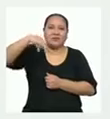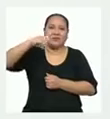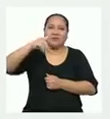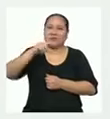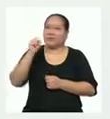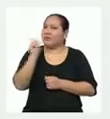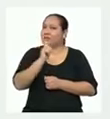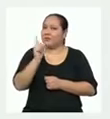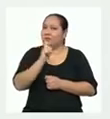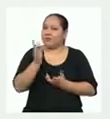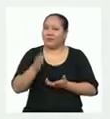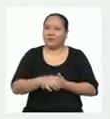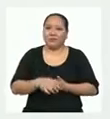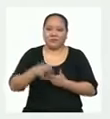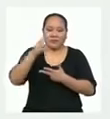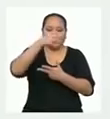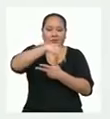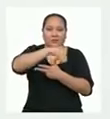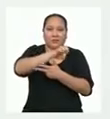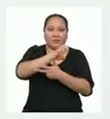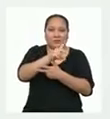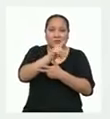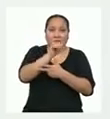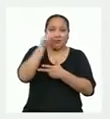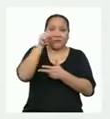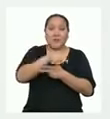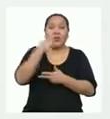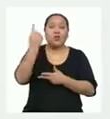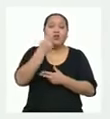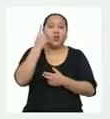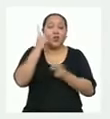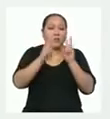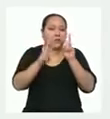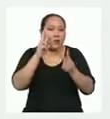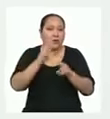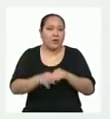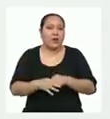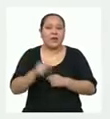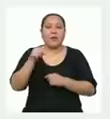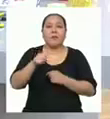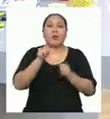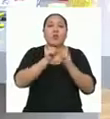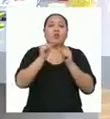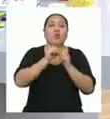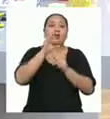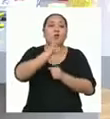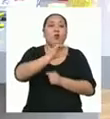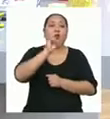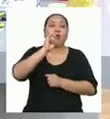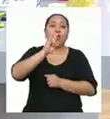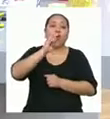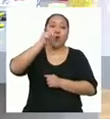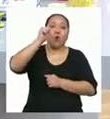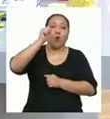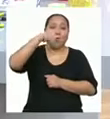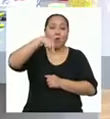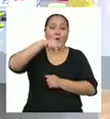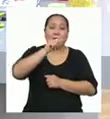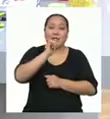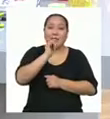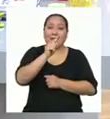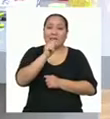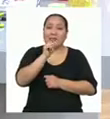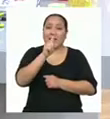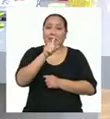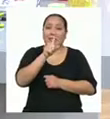No de todo, la media aritmética o promedio solo se puede calcular para datos cuantitativos. Pero en nuestros gráficos hemos